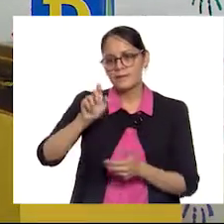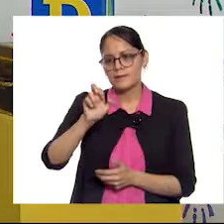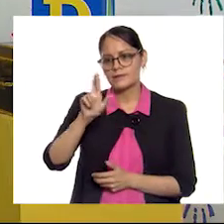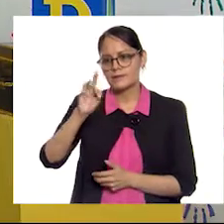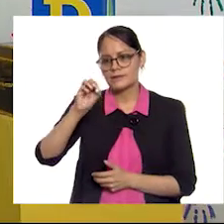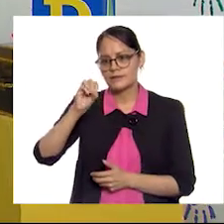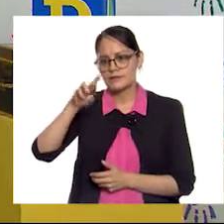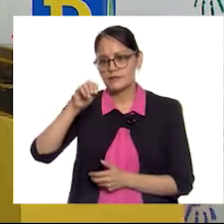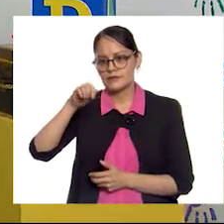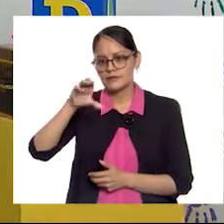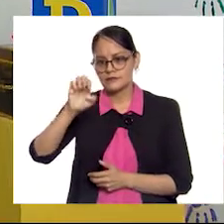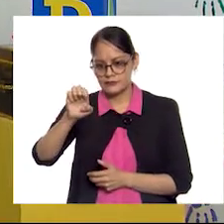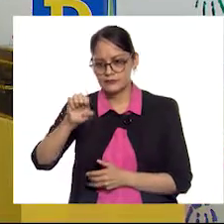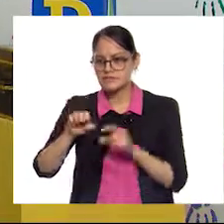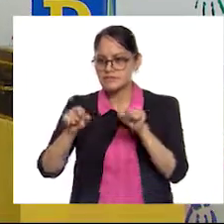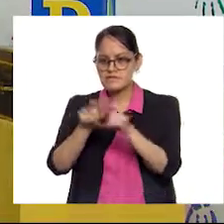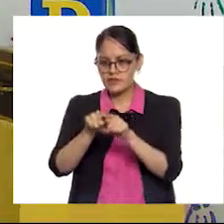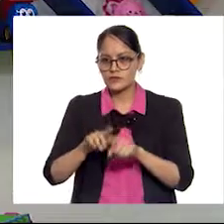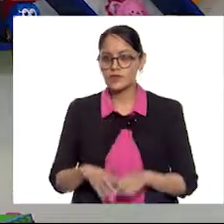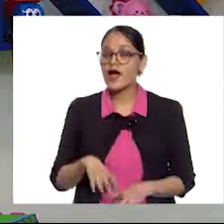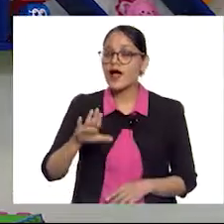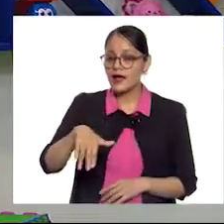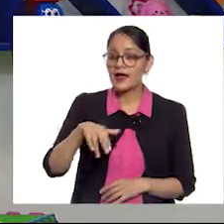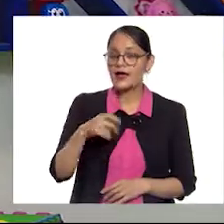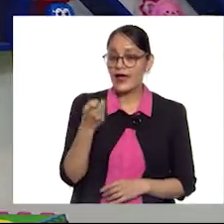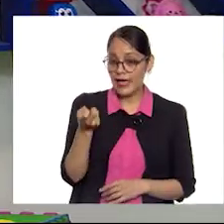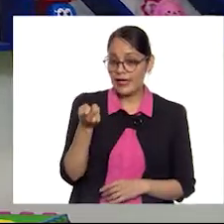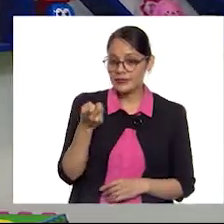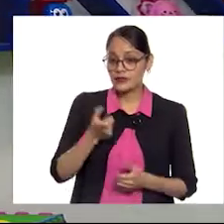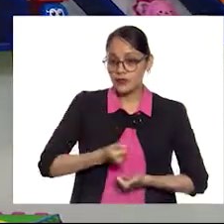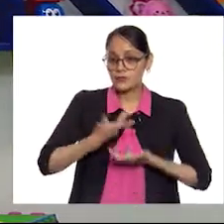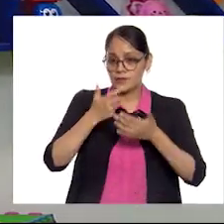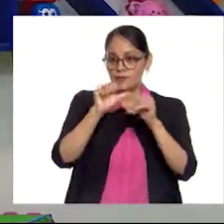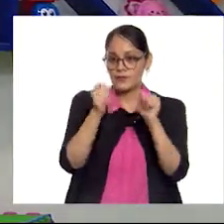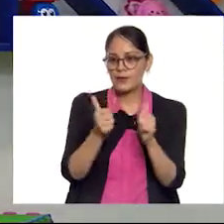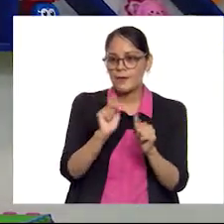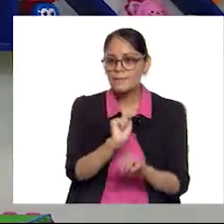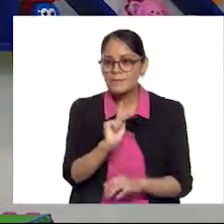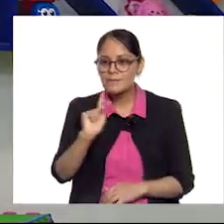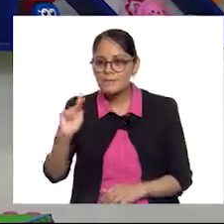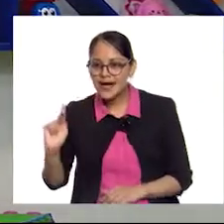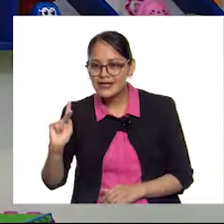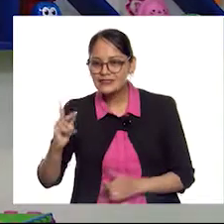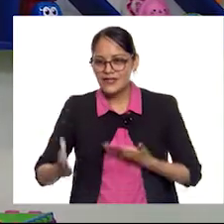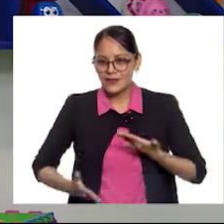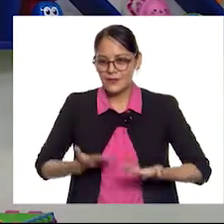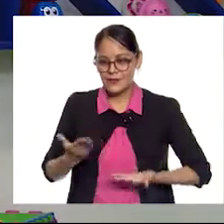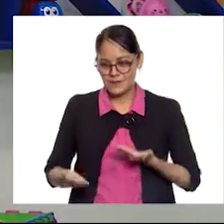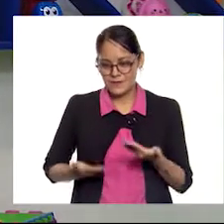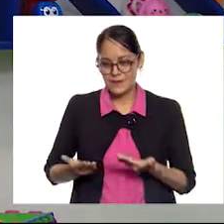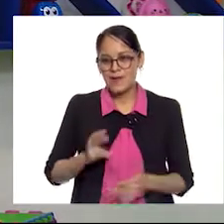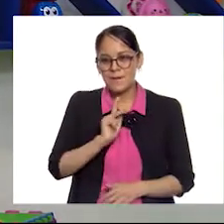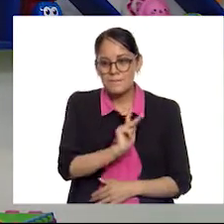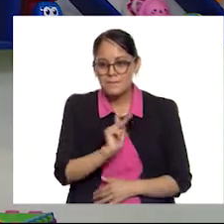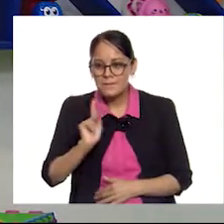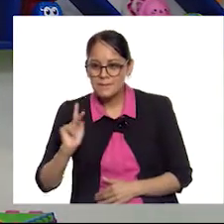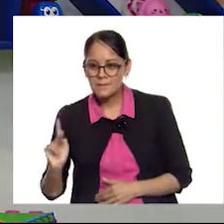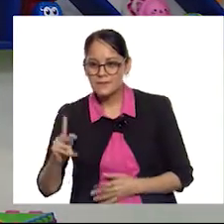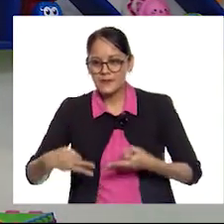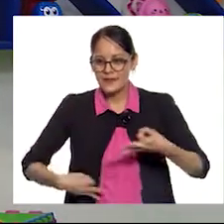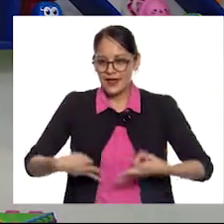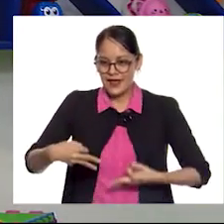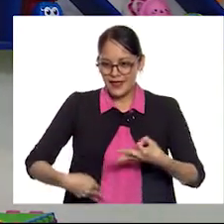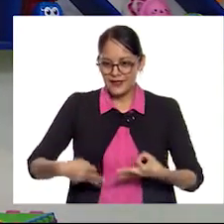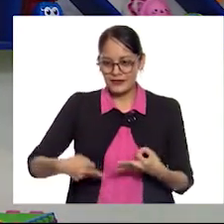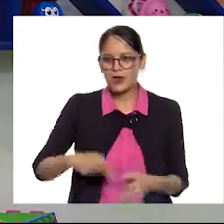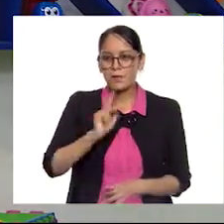¿no? Claro, entonces un performance se parece a la danza, se parece al teatro, se